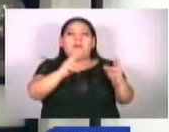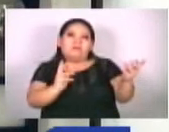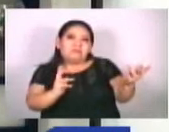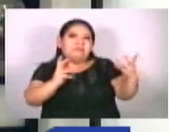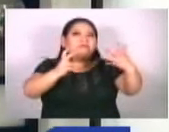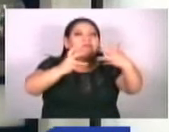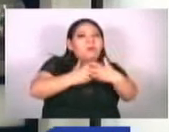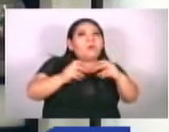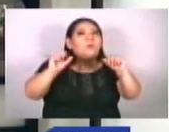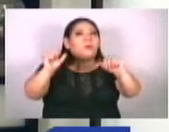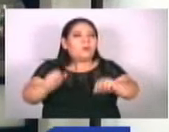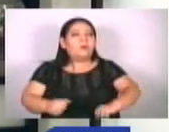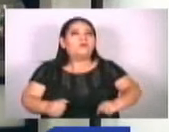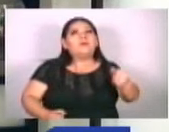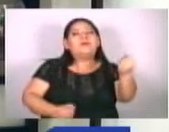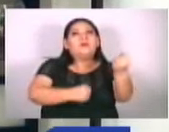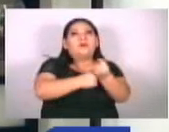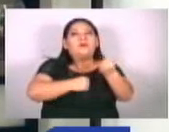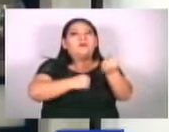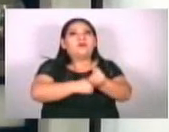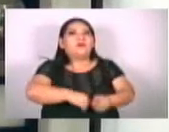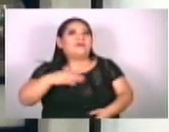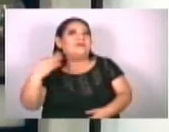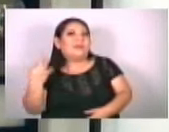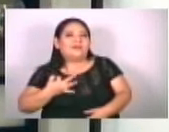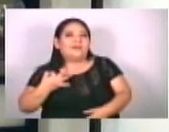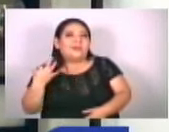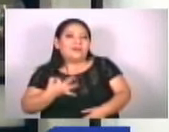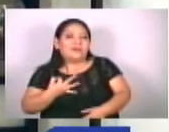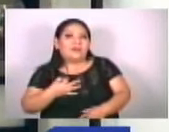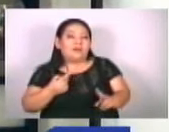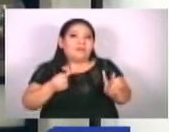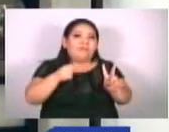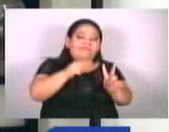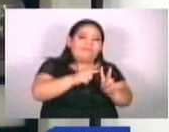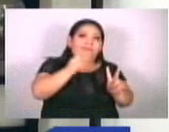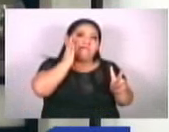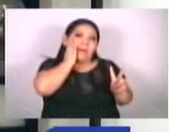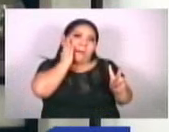puedan brindar ese acompañamiento necesario a esta persona,